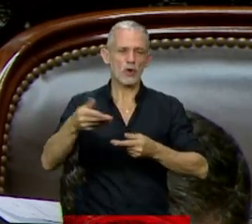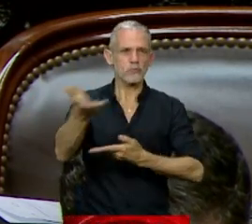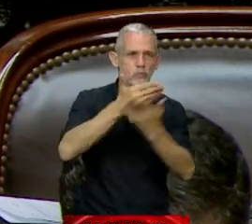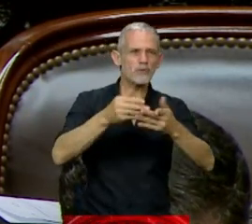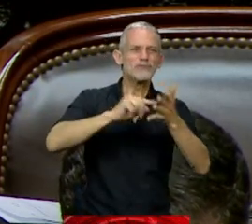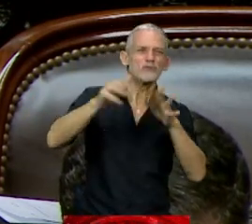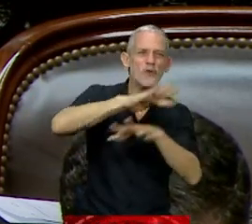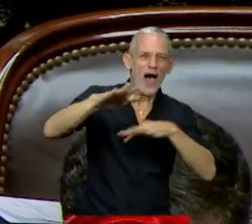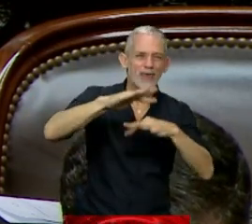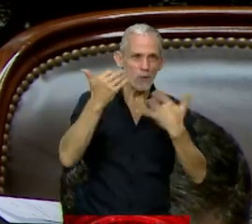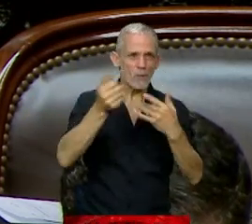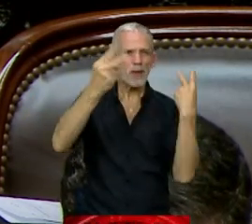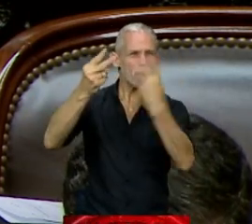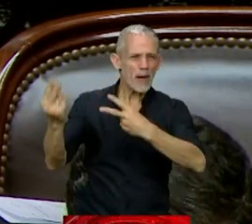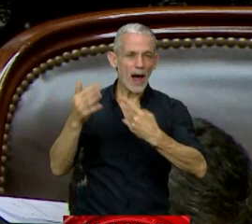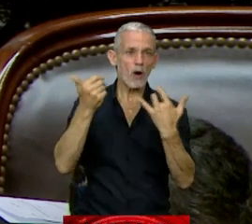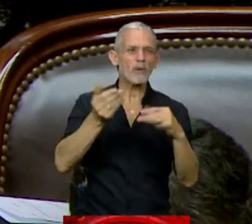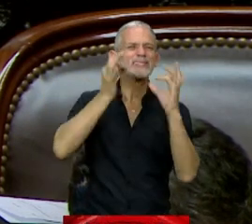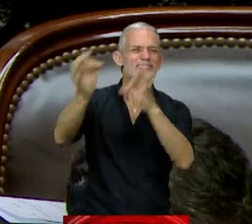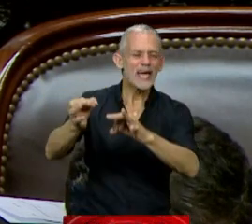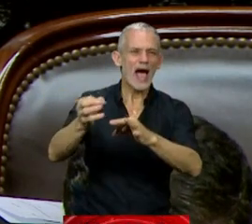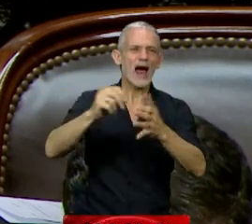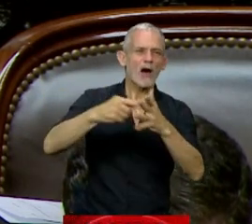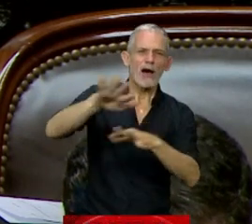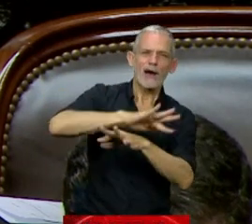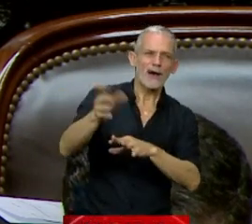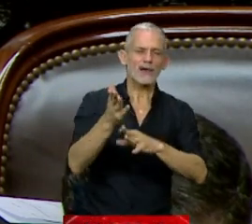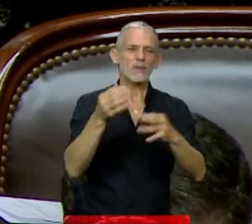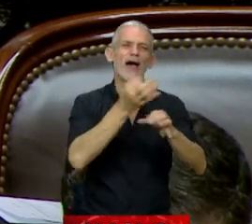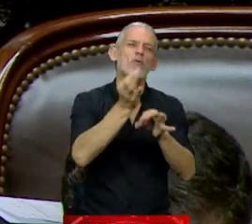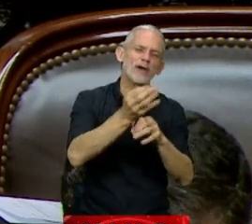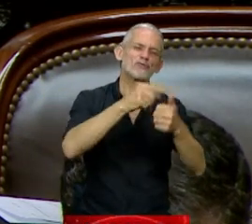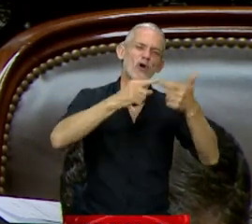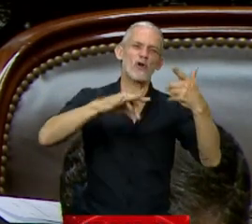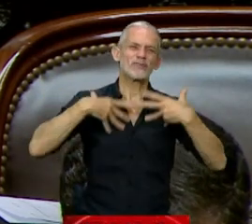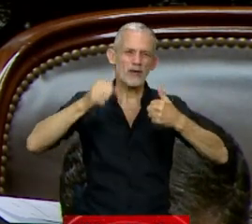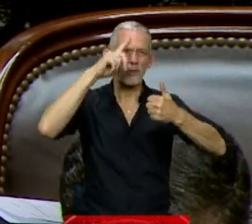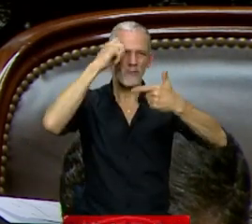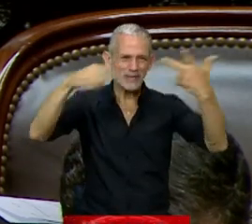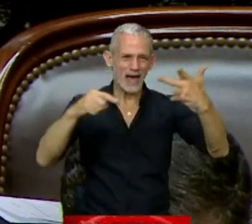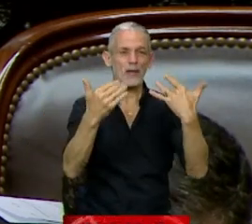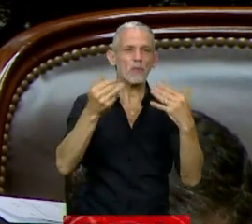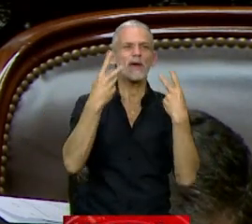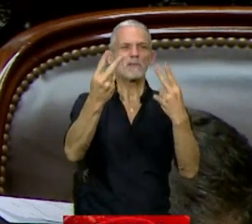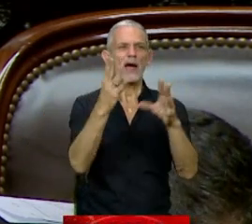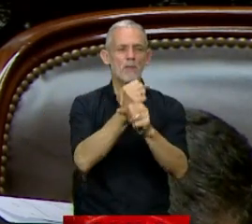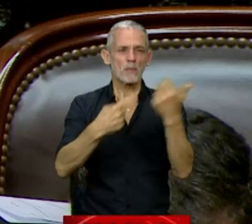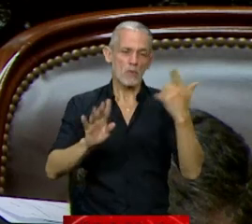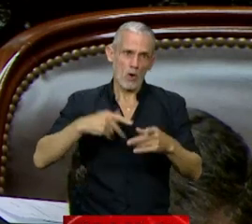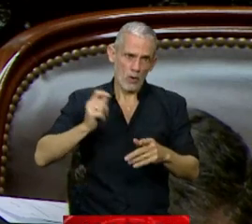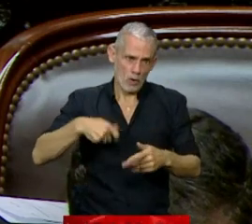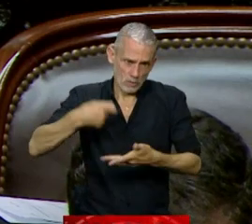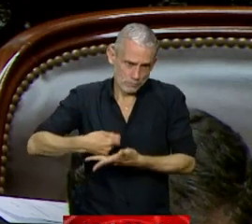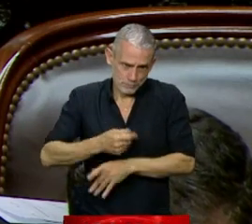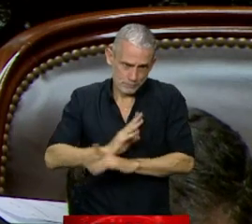centros urbanos, quién puede acceder a derechos como la educación y la salud y quién no,